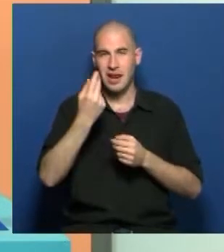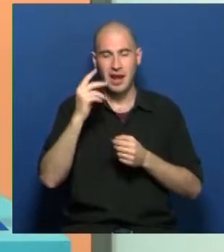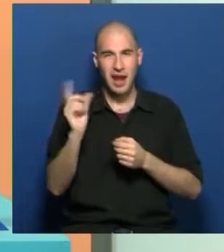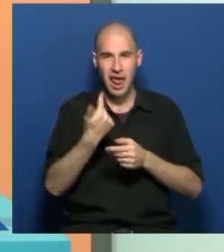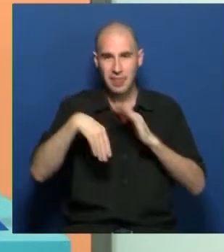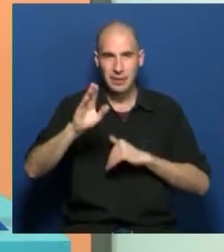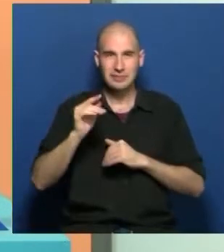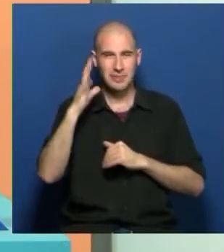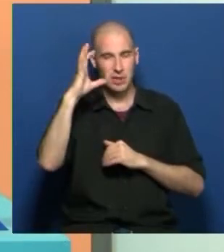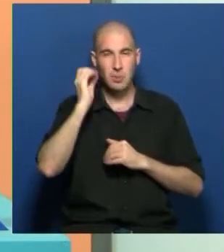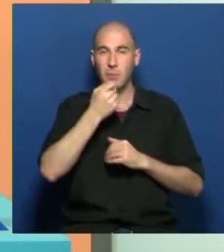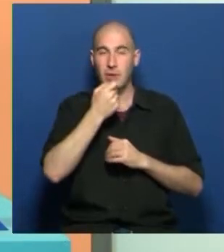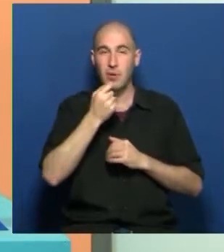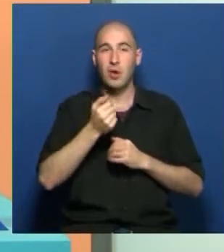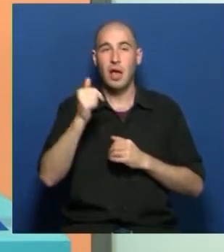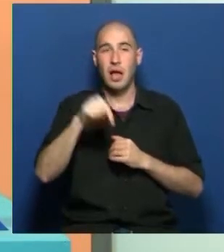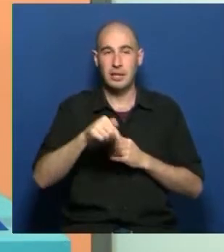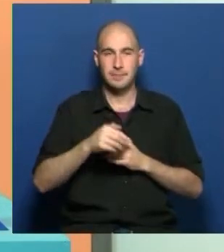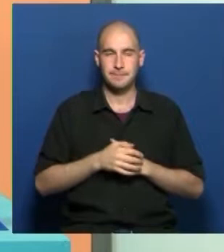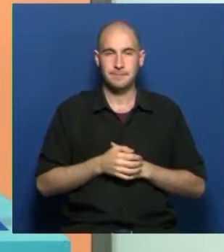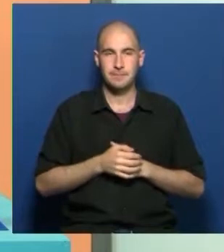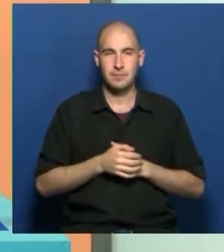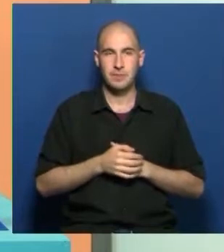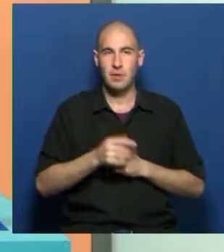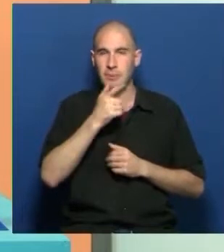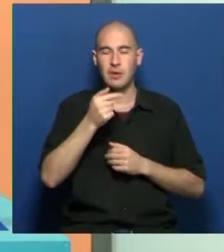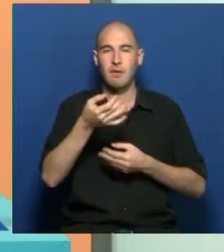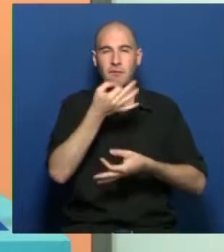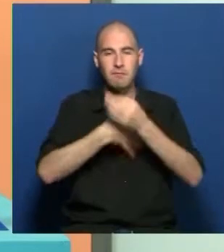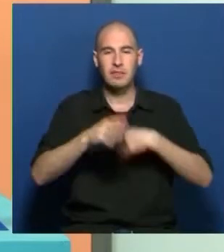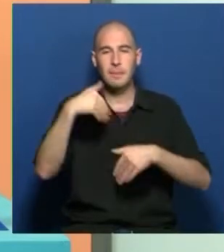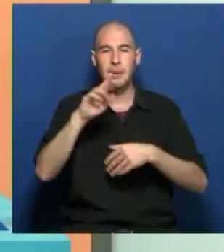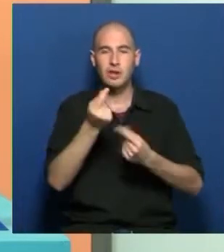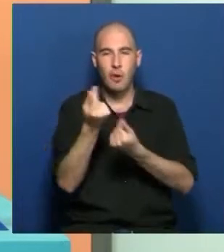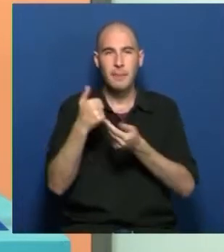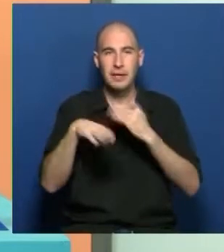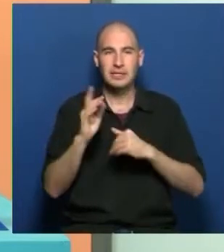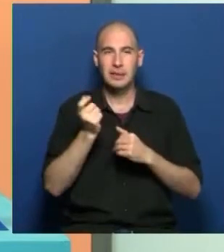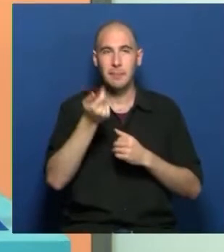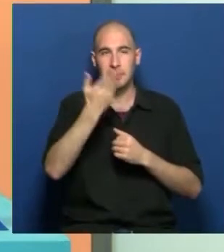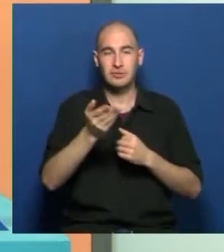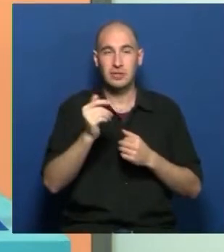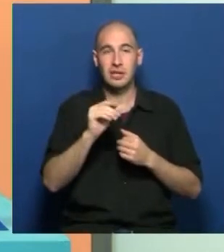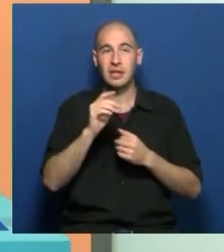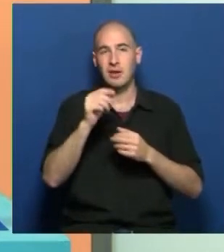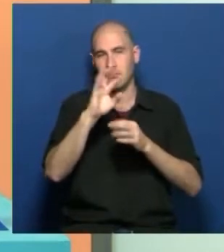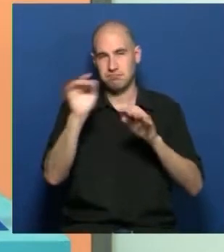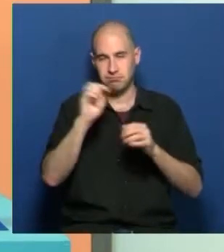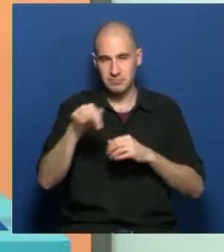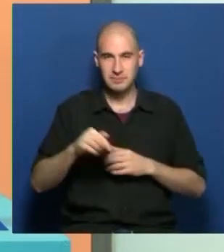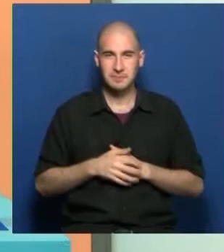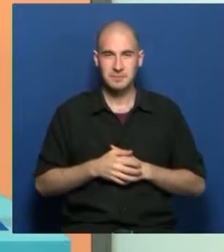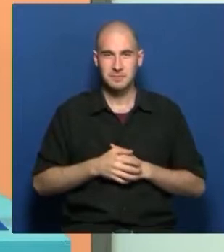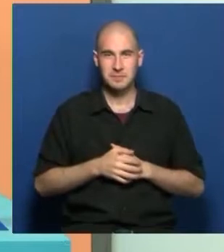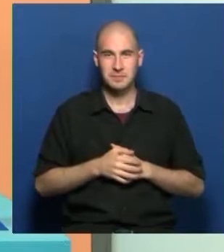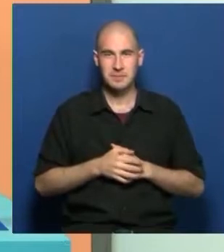extraordinarias. Recordemos que, por ejemplo, uno de los principales gurúes del mercado es la gente de Berkshire Hathaway